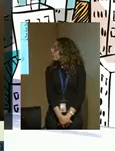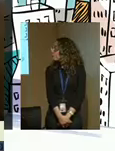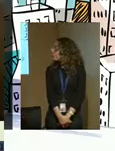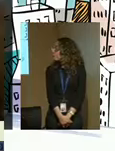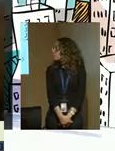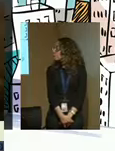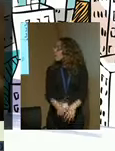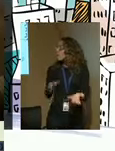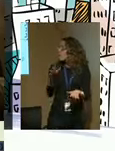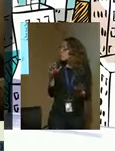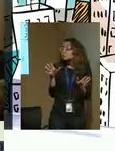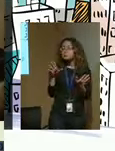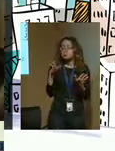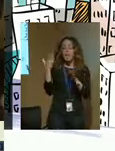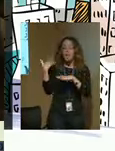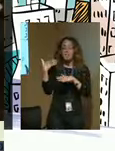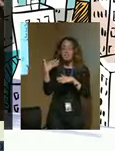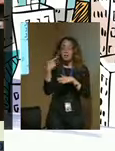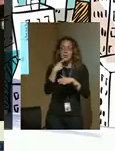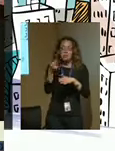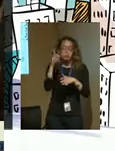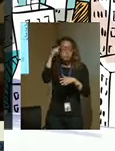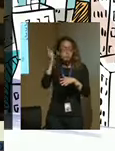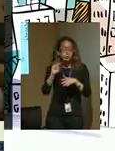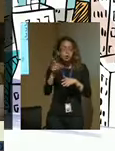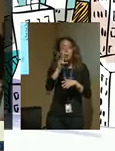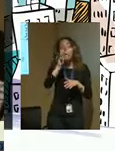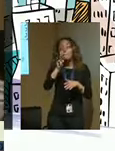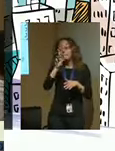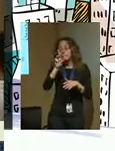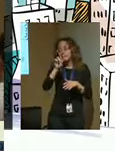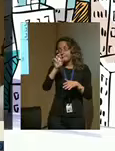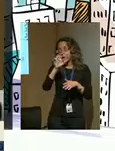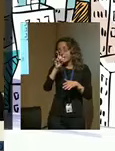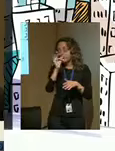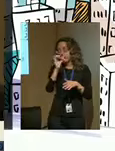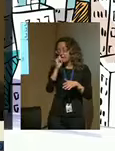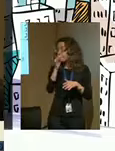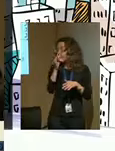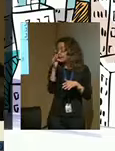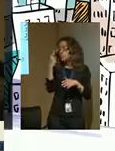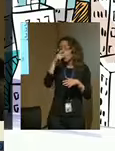Bueno, no sé si lo he comentado antes, PREDIF, como entidad también especializada en turismo, pues desde hace 15 años